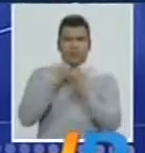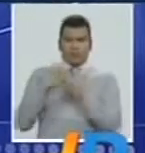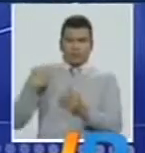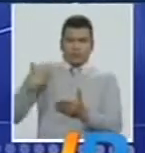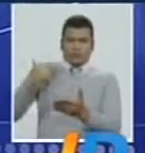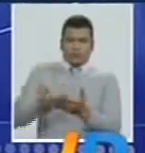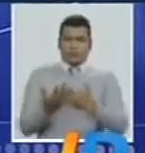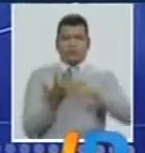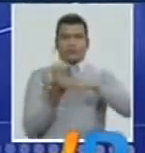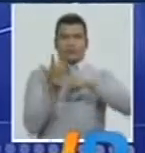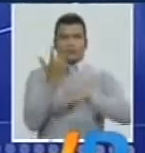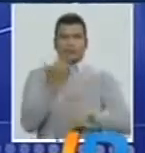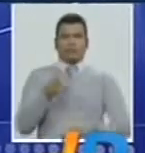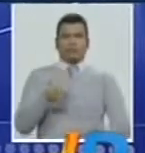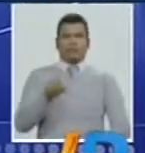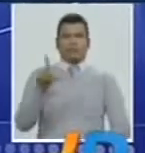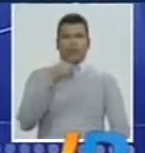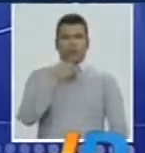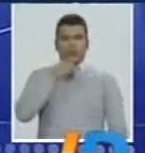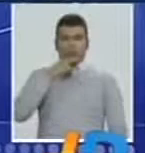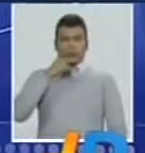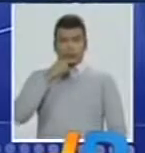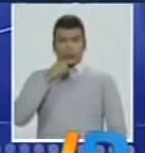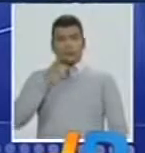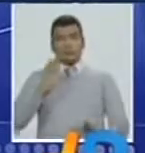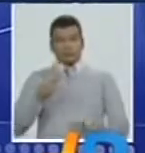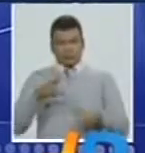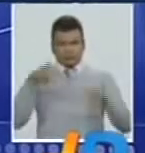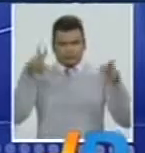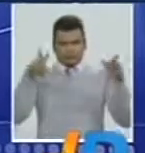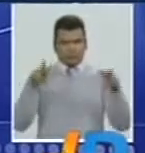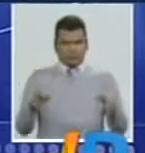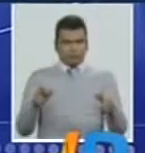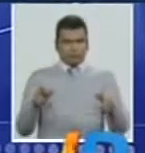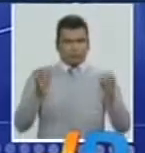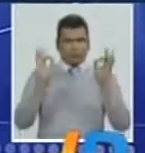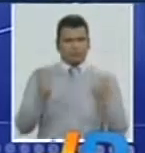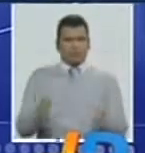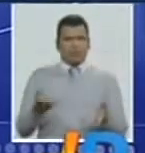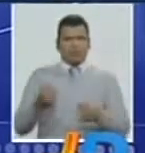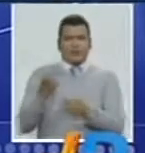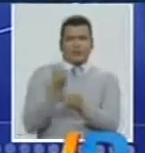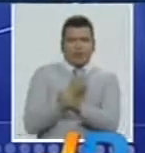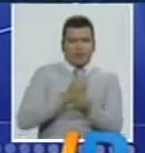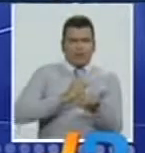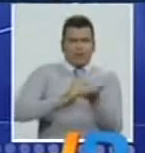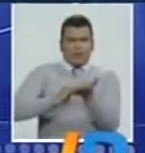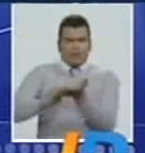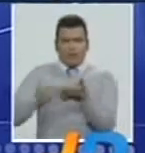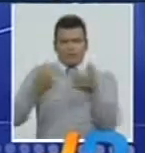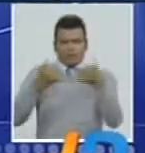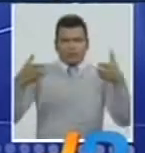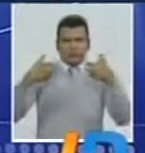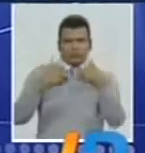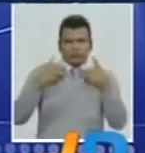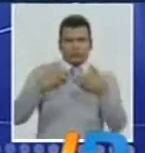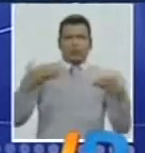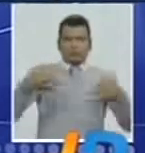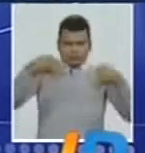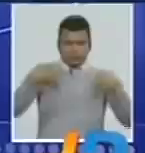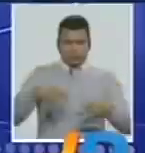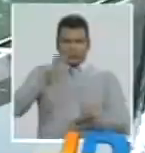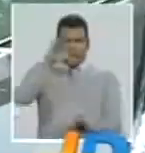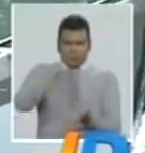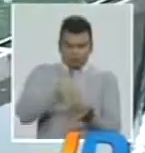hasta las 5 de la mañana de este lunes festivo. El corte en la denominada red baja obedece a trabajos en red eléctrica de la planta de Puerto Mayarino.